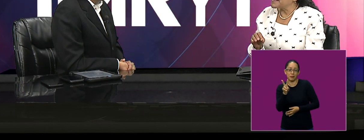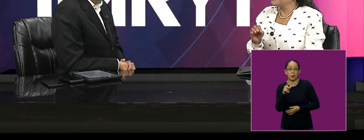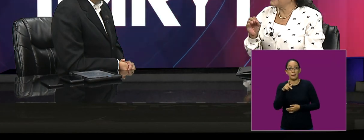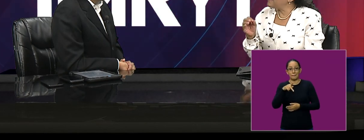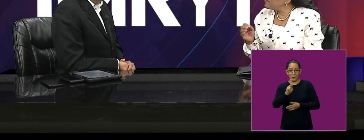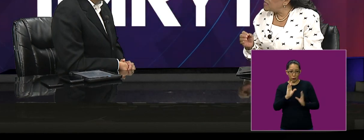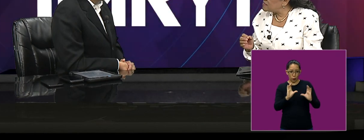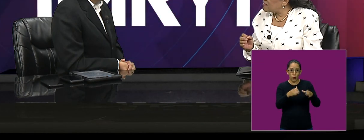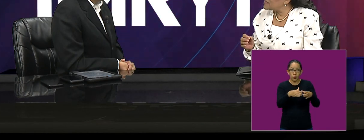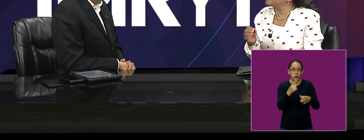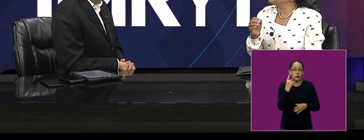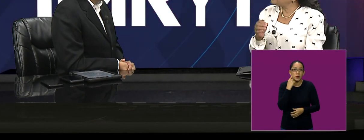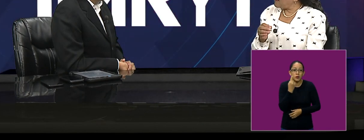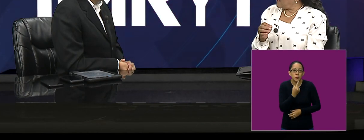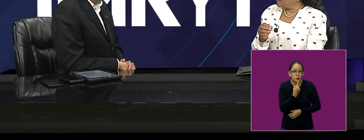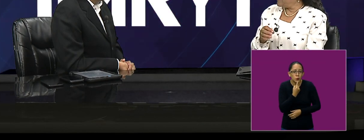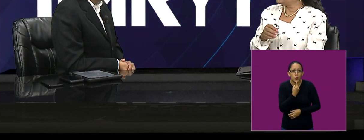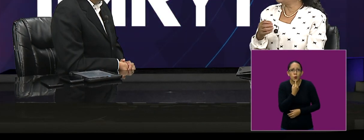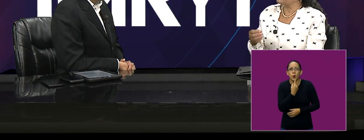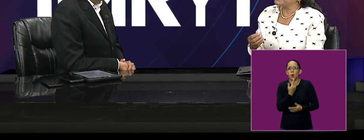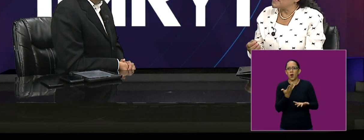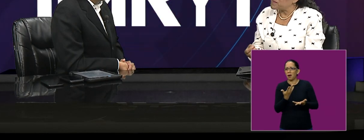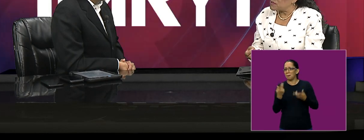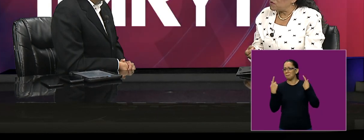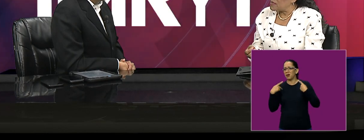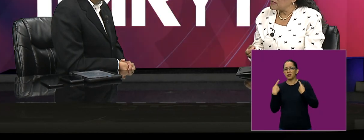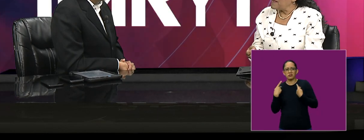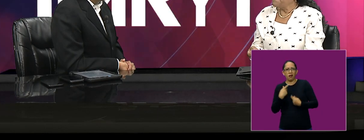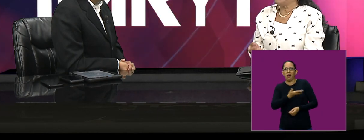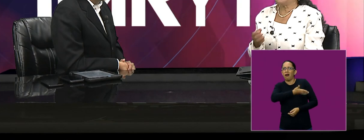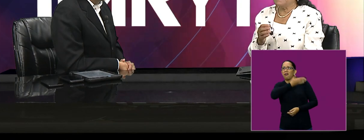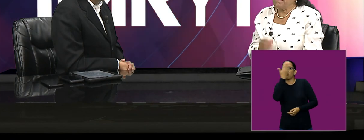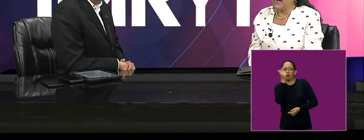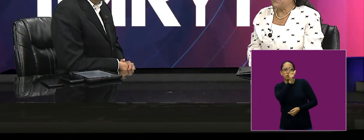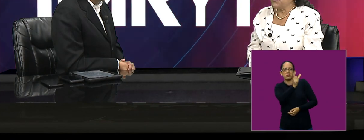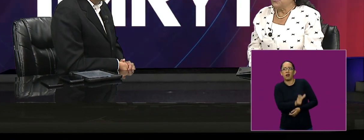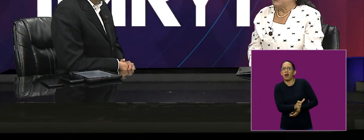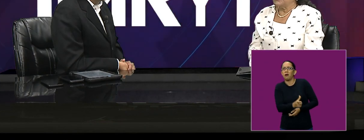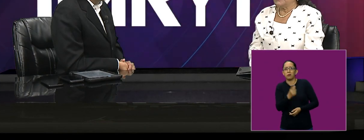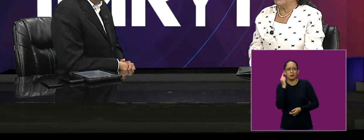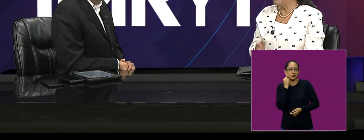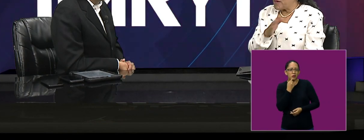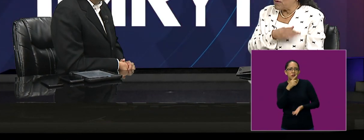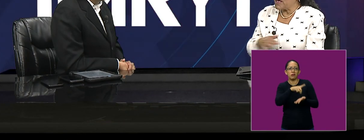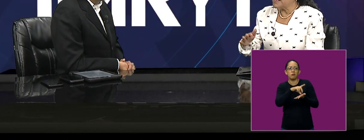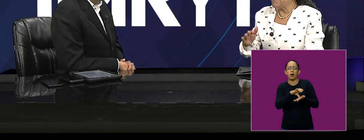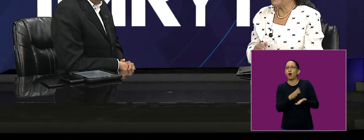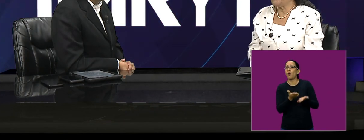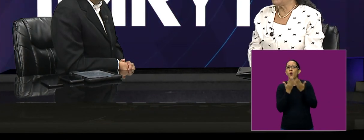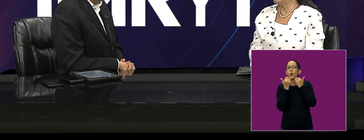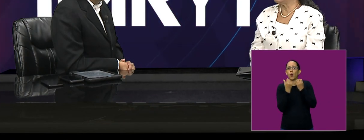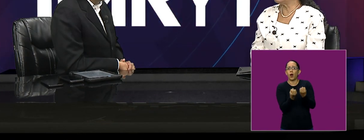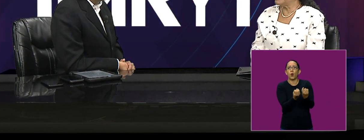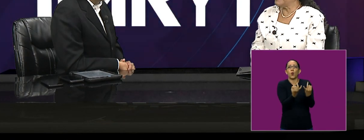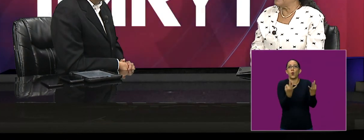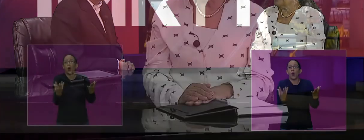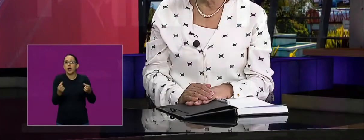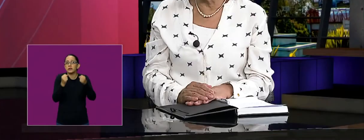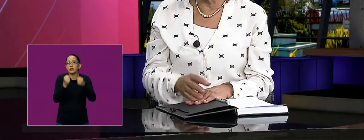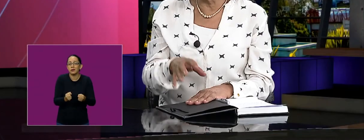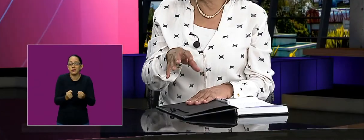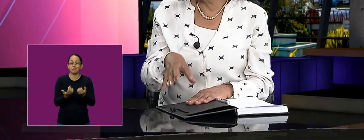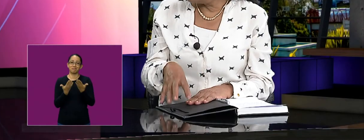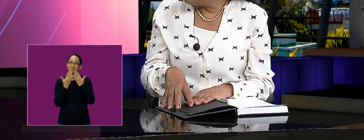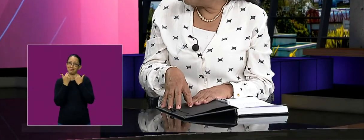realmente censada para saber cuántas personas. Sin embargo, y perdón que haga este preámbulo, es que